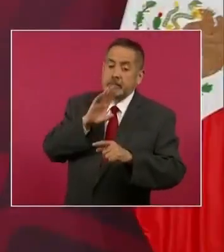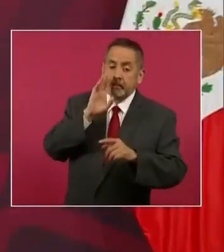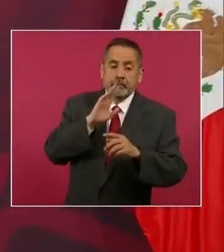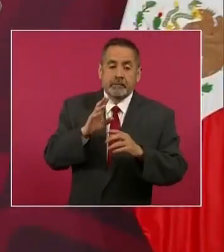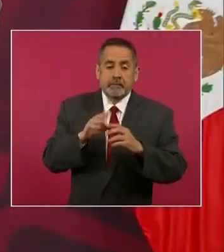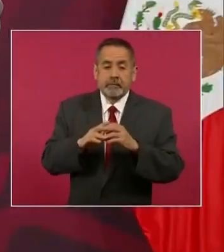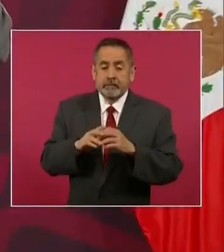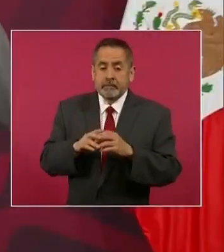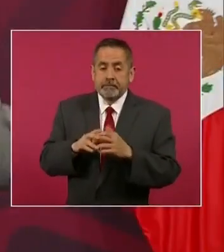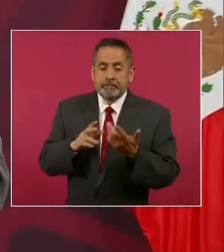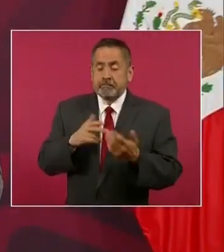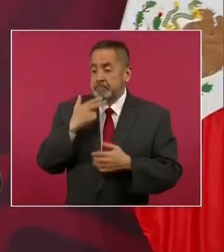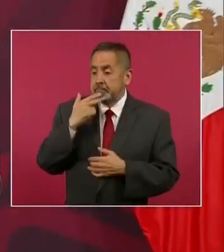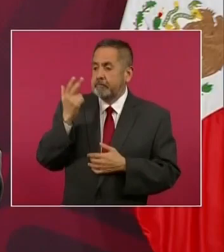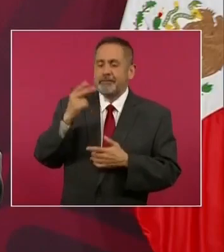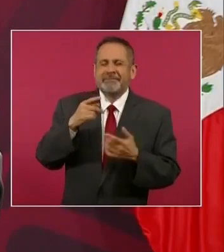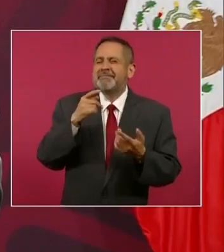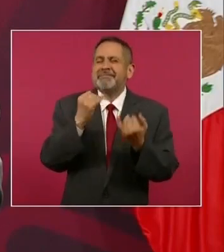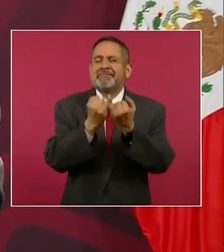se convirtió en